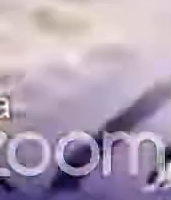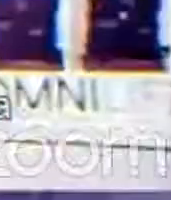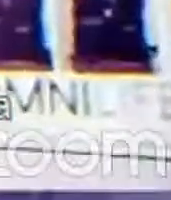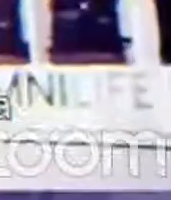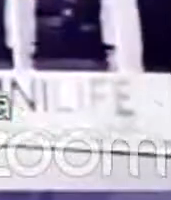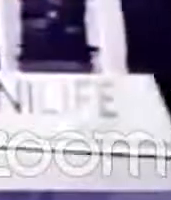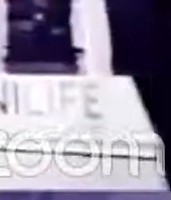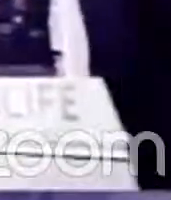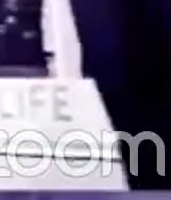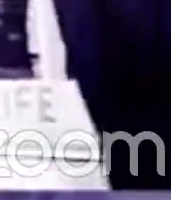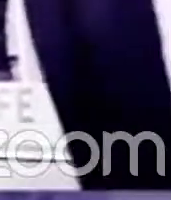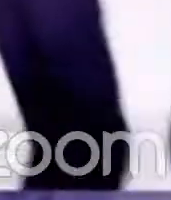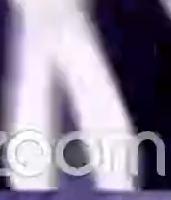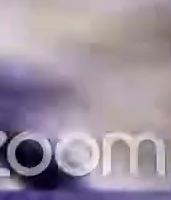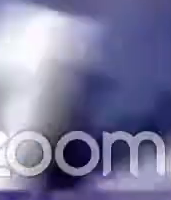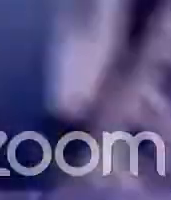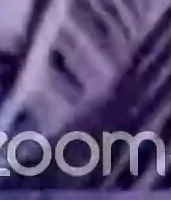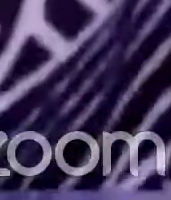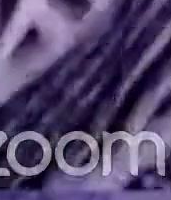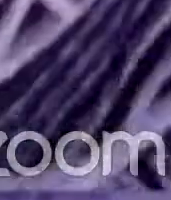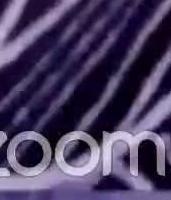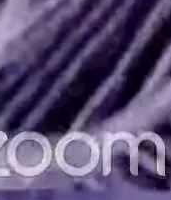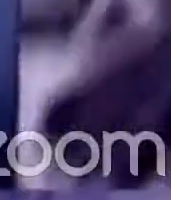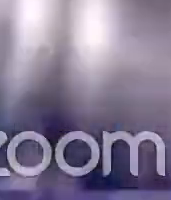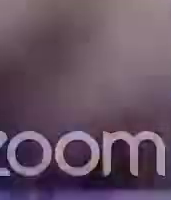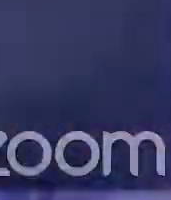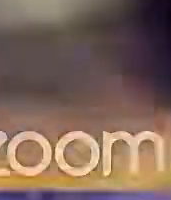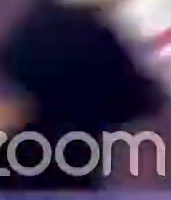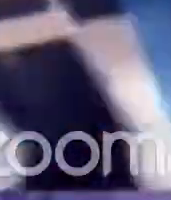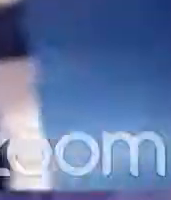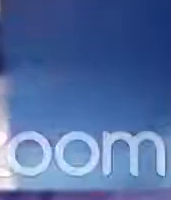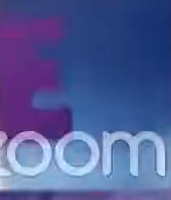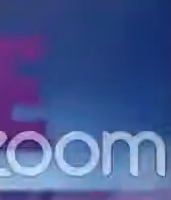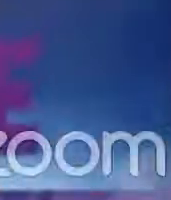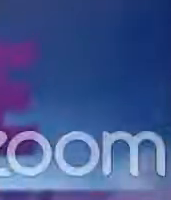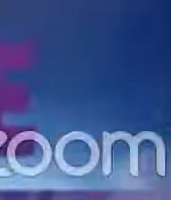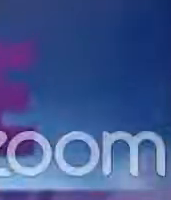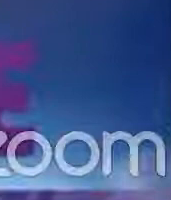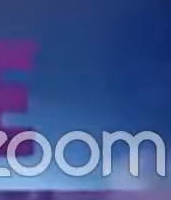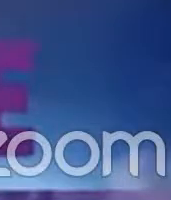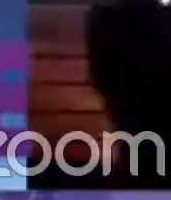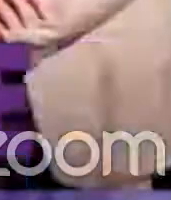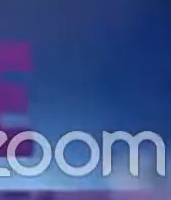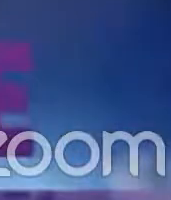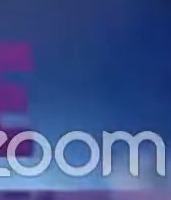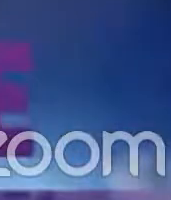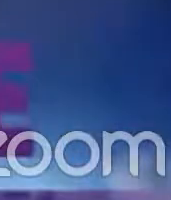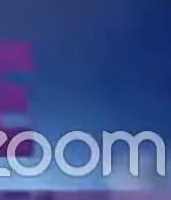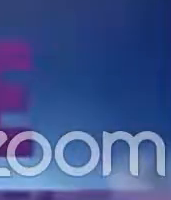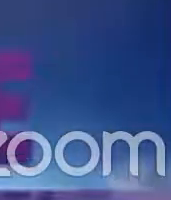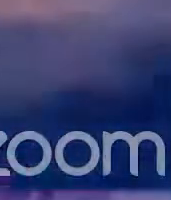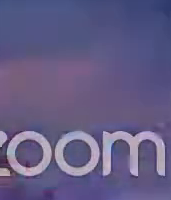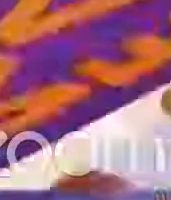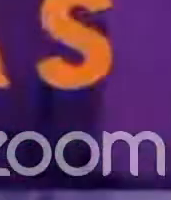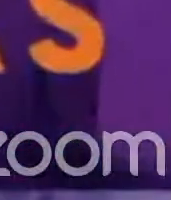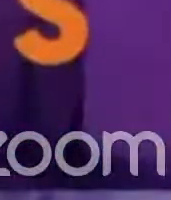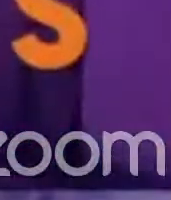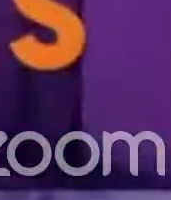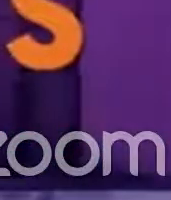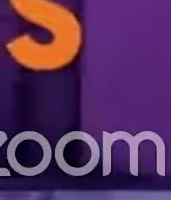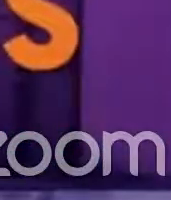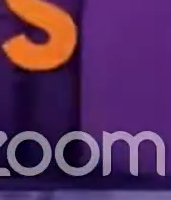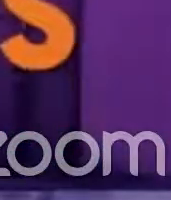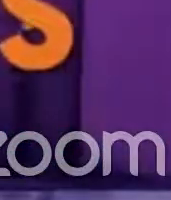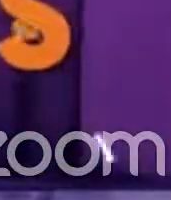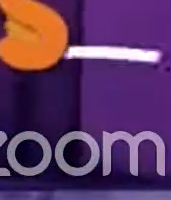ese extra que solo la gente que cuida a la gente sabe dar. La constancia y la actitud imparable con la que han